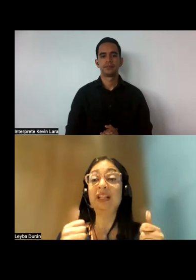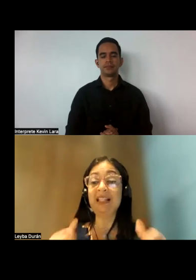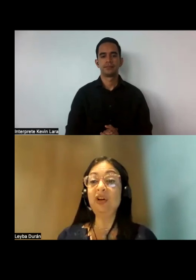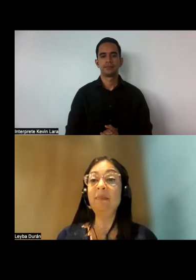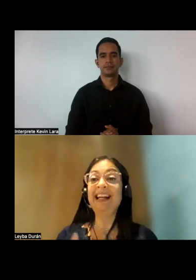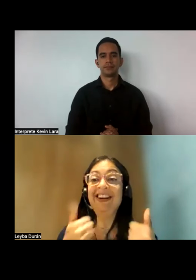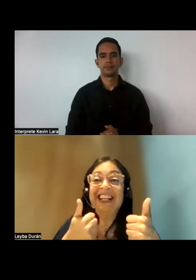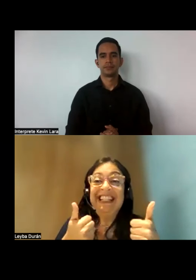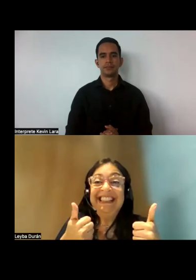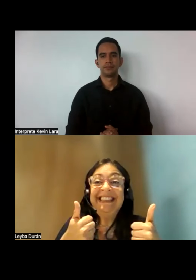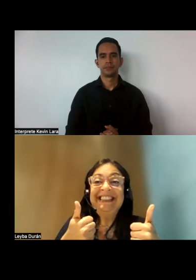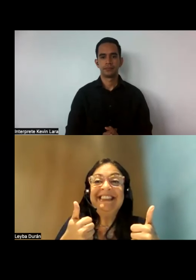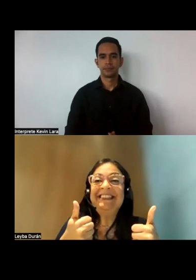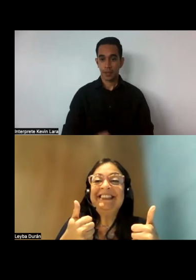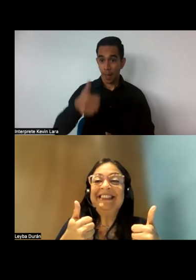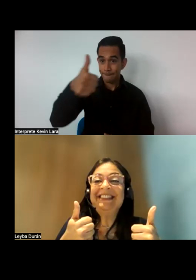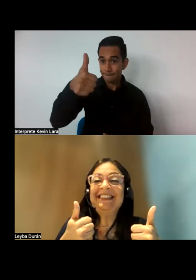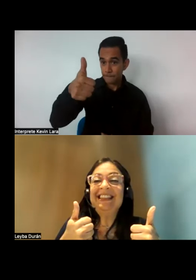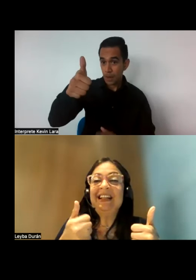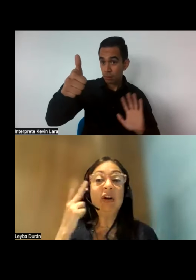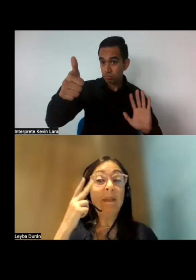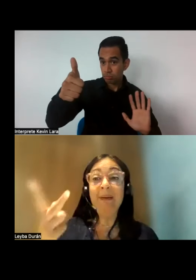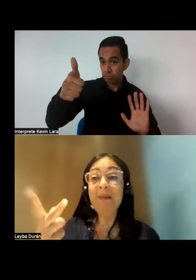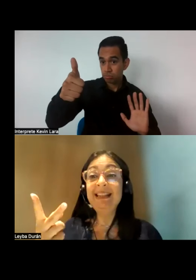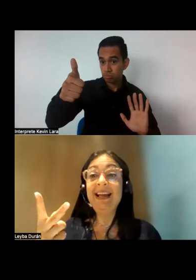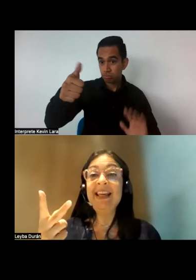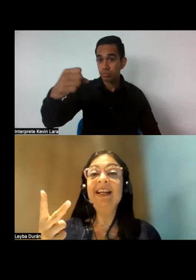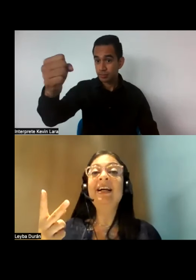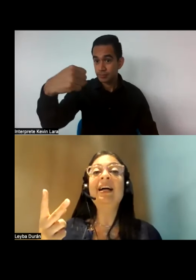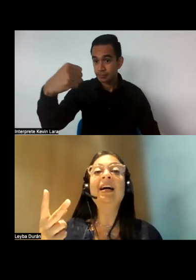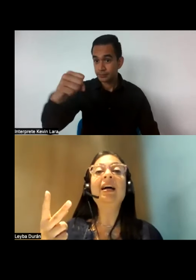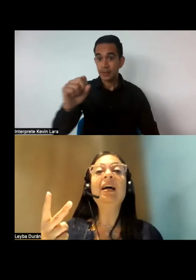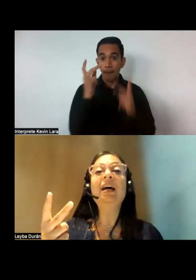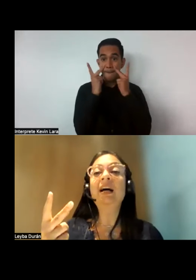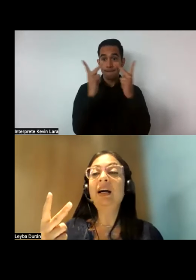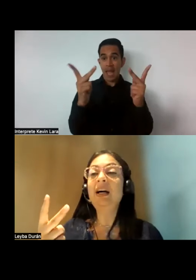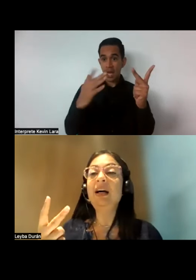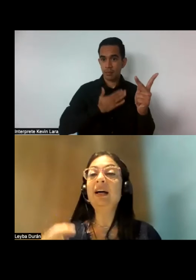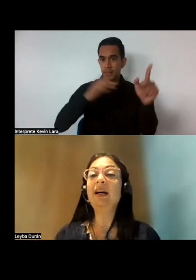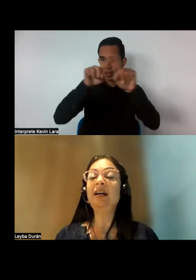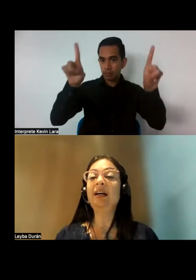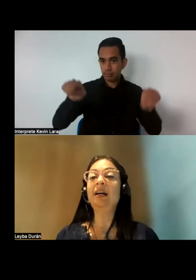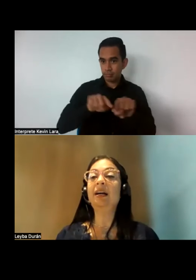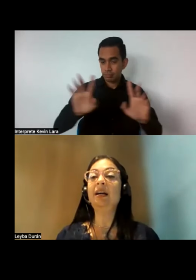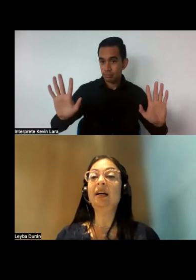¿Lo estoy haciendo de manera correcta? Sí. ¿Logran ver mi pantalla? Sí.